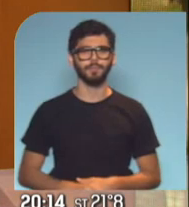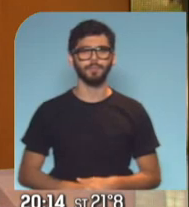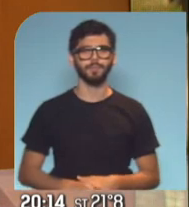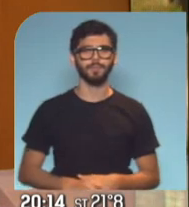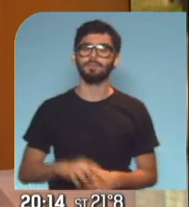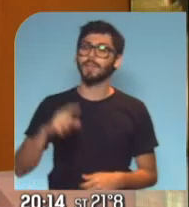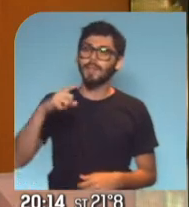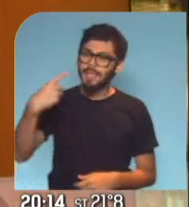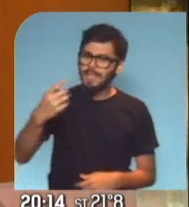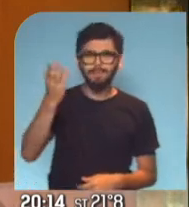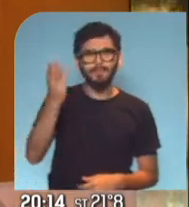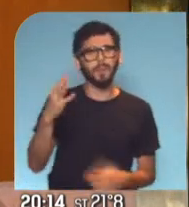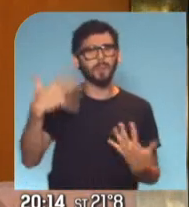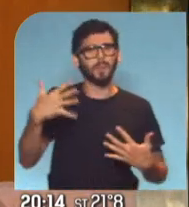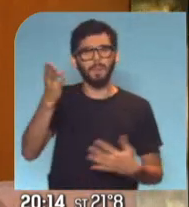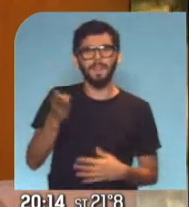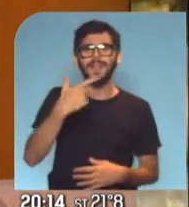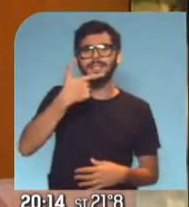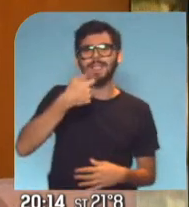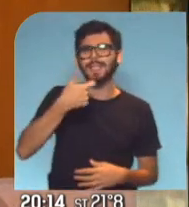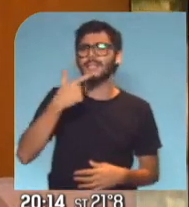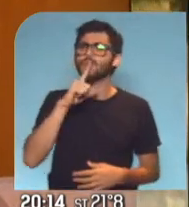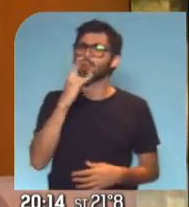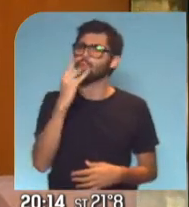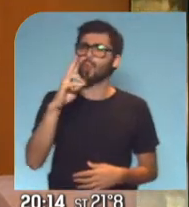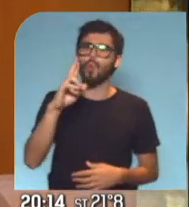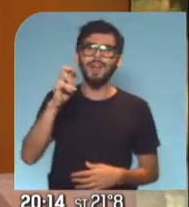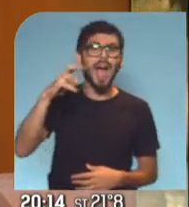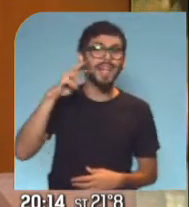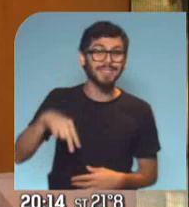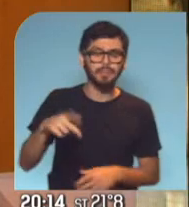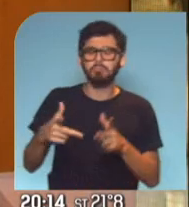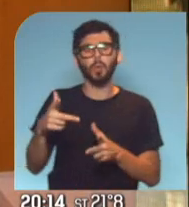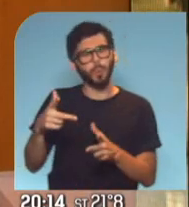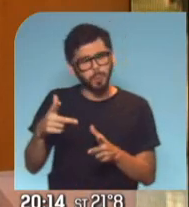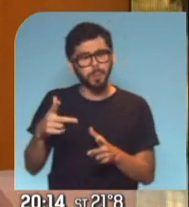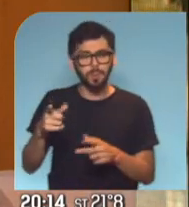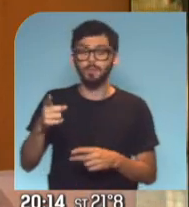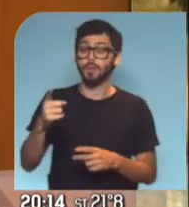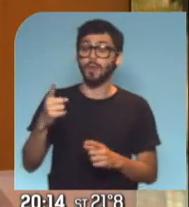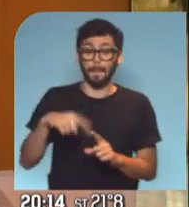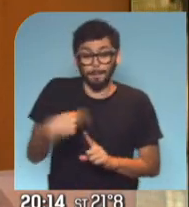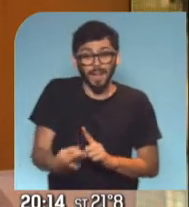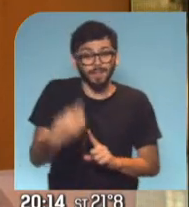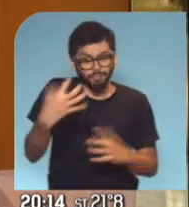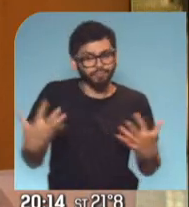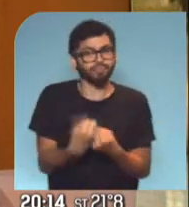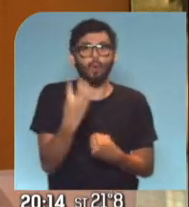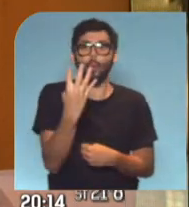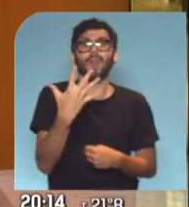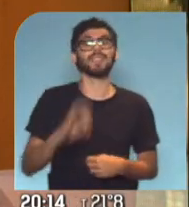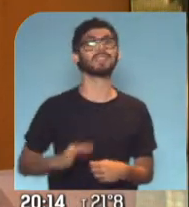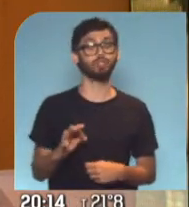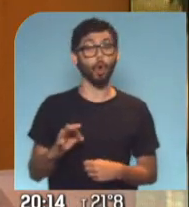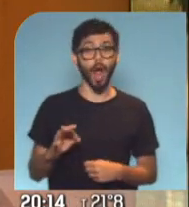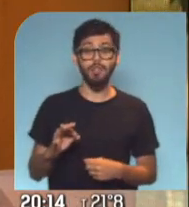Siempre lúcido, el querido Juan Sasturain, para hablar de esta fecha. A un día de los 45 años, como parte de la